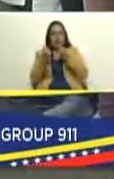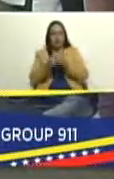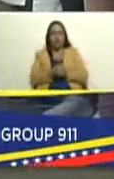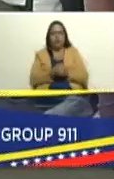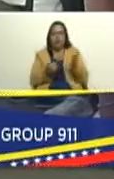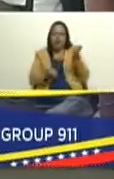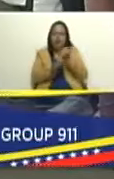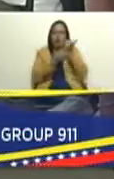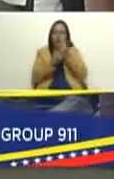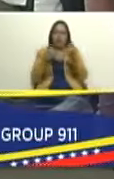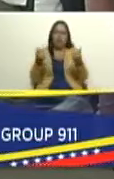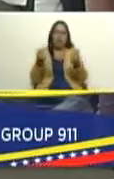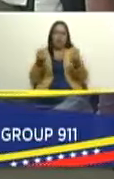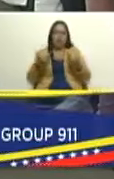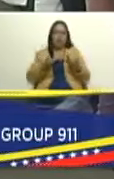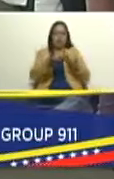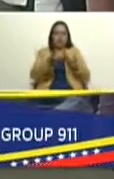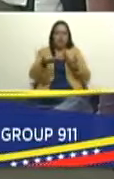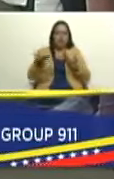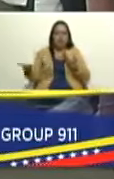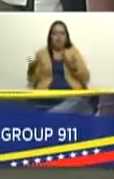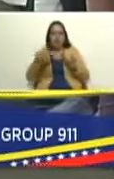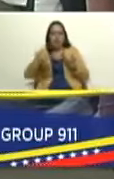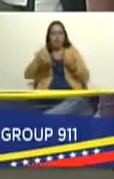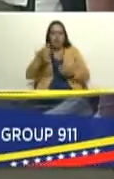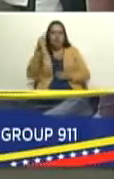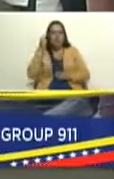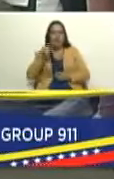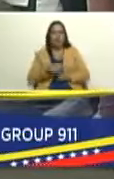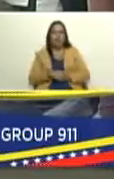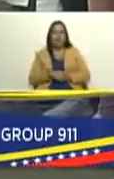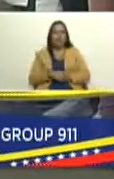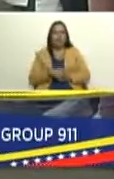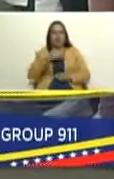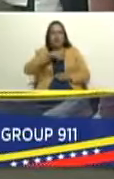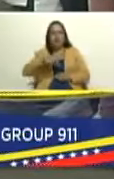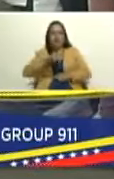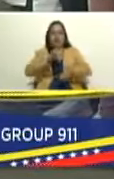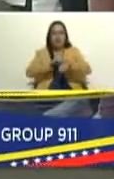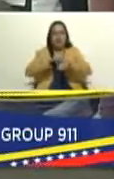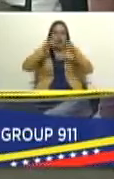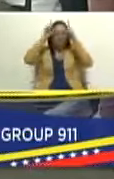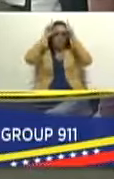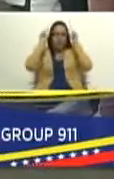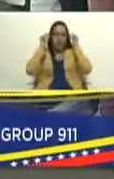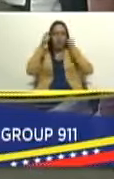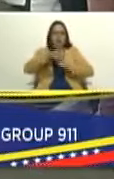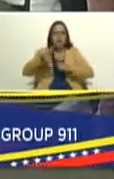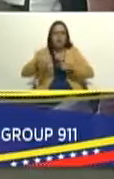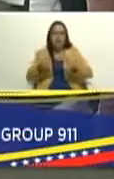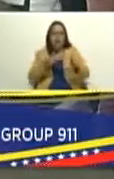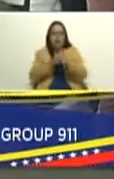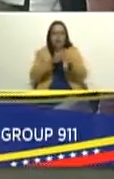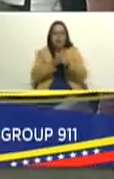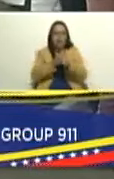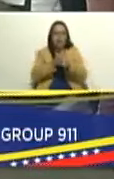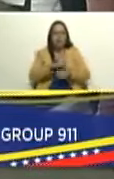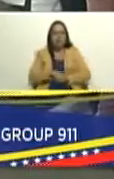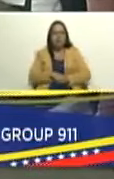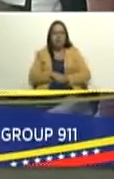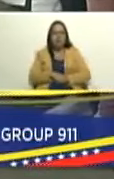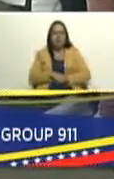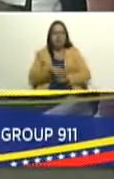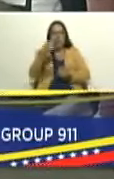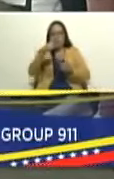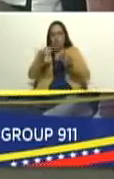créditos otorgados el día de hoy a nuestras mujeres, a nuestras médicos, enfermeras, personal auxiliar y